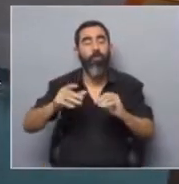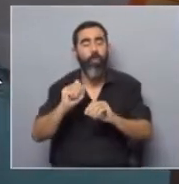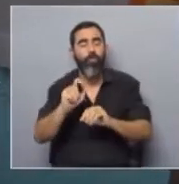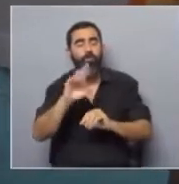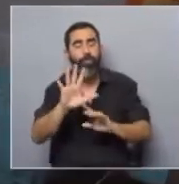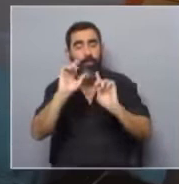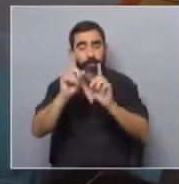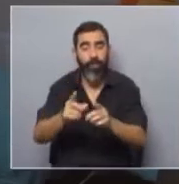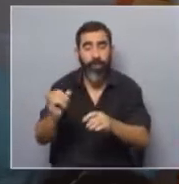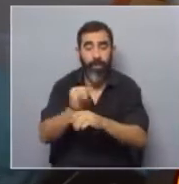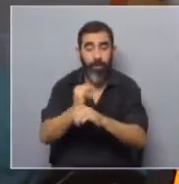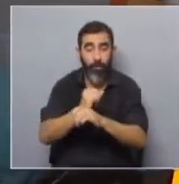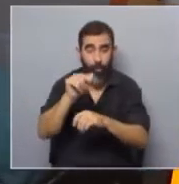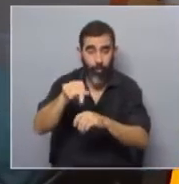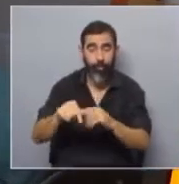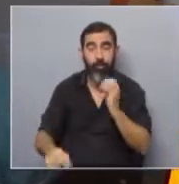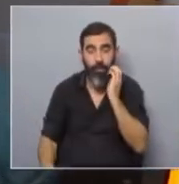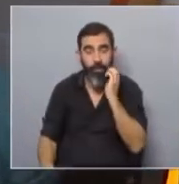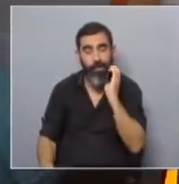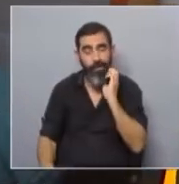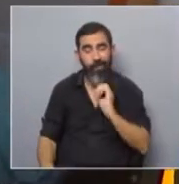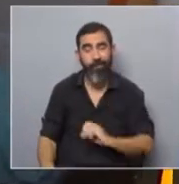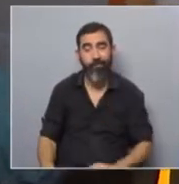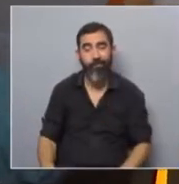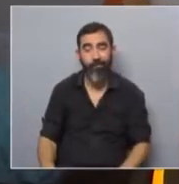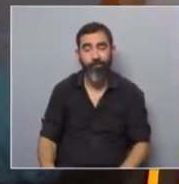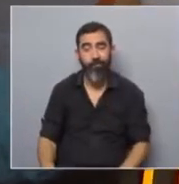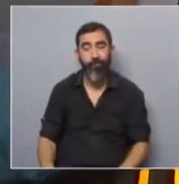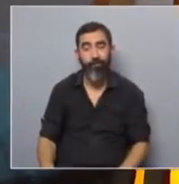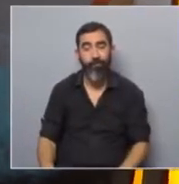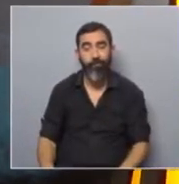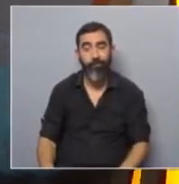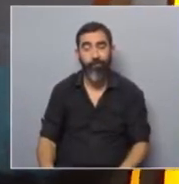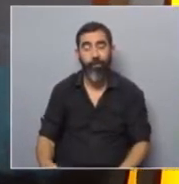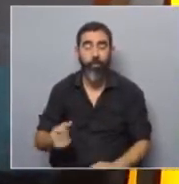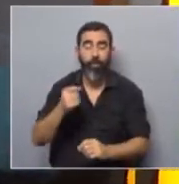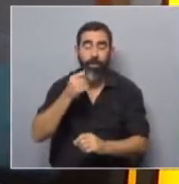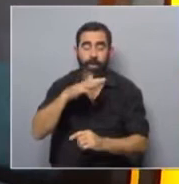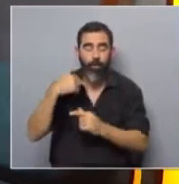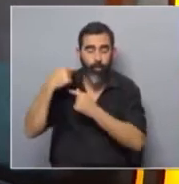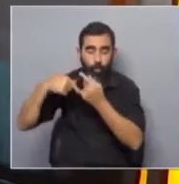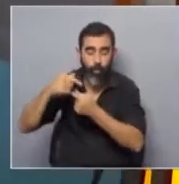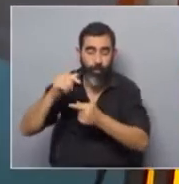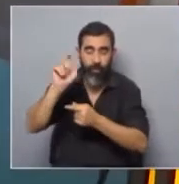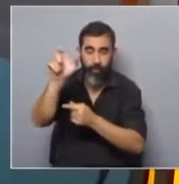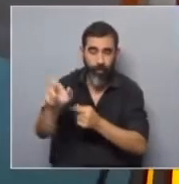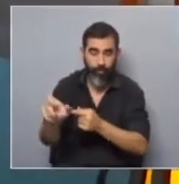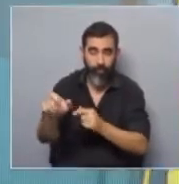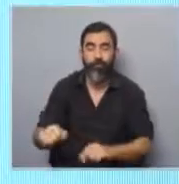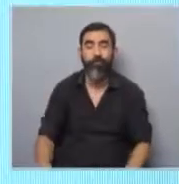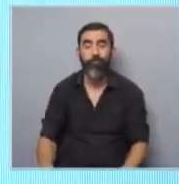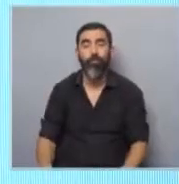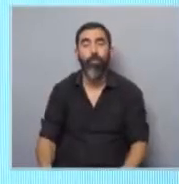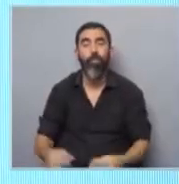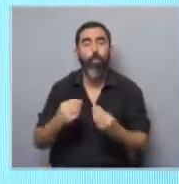que caracteriza al instituto, ¿no? Que es lo que nosotros llamamos el legado de don Clemente, ¿no? ¿Cómo